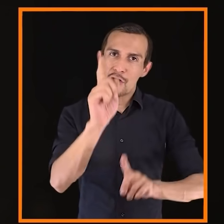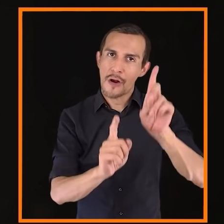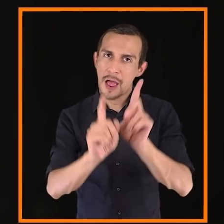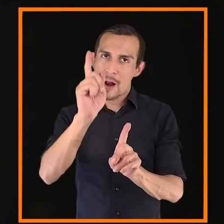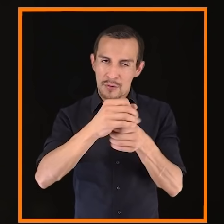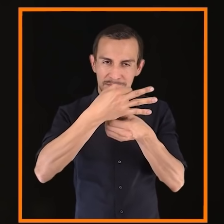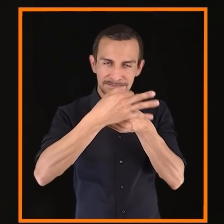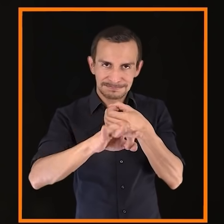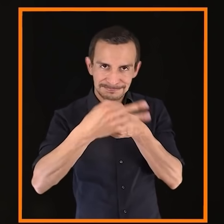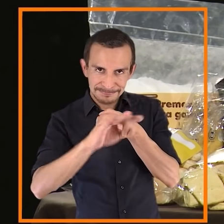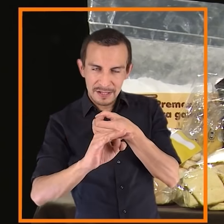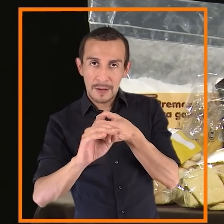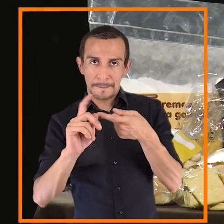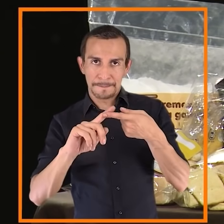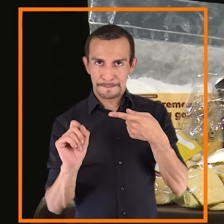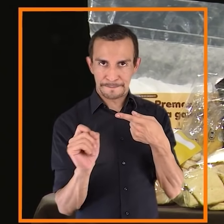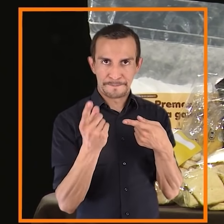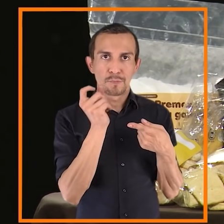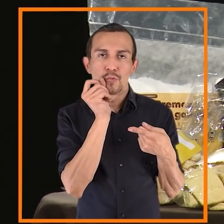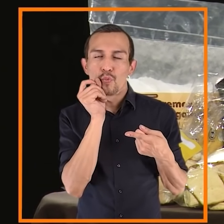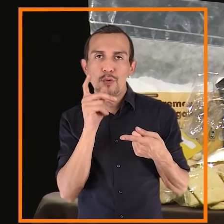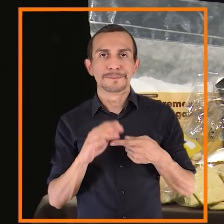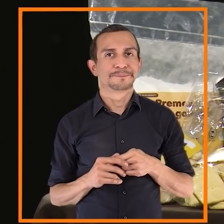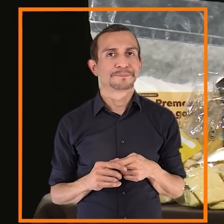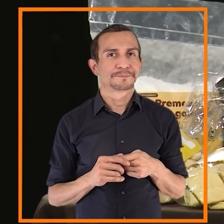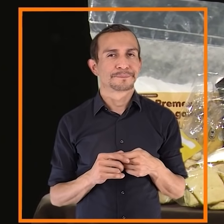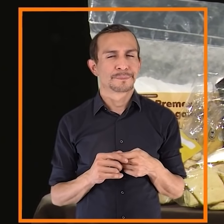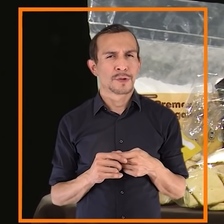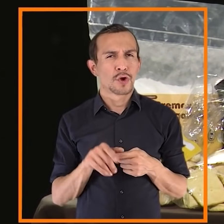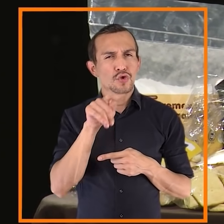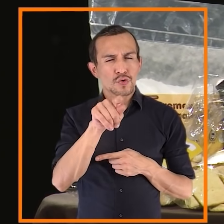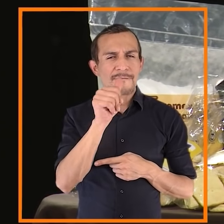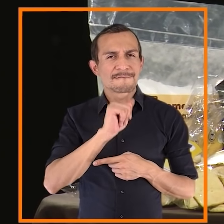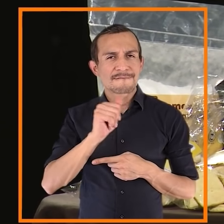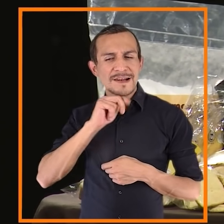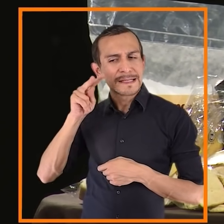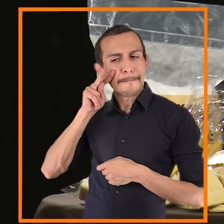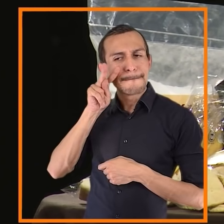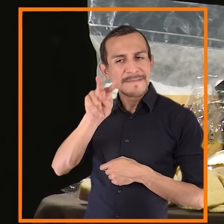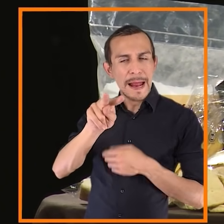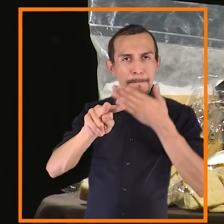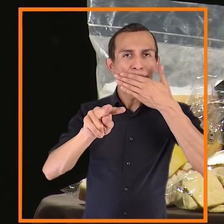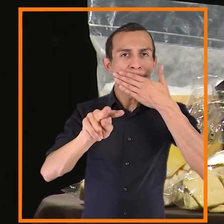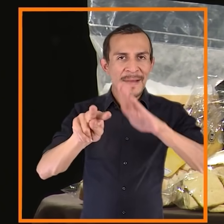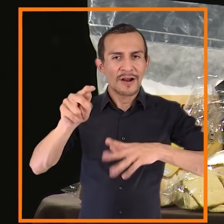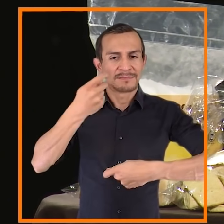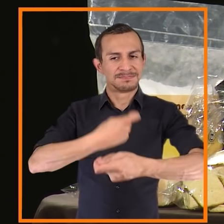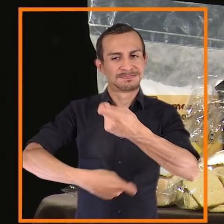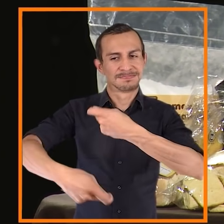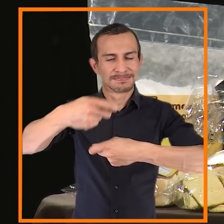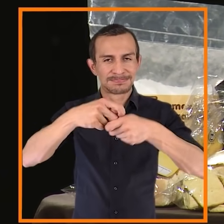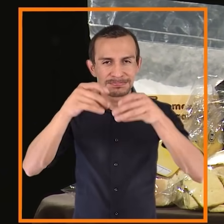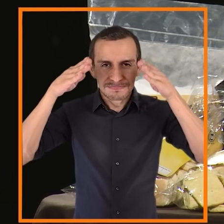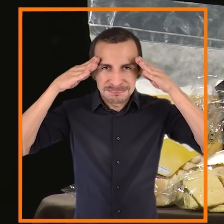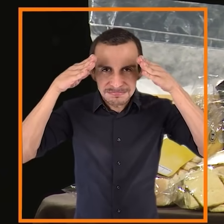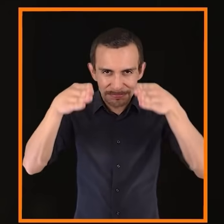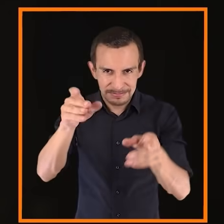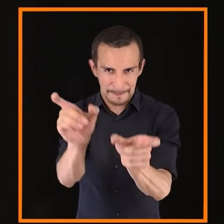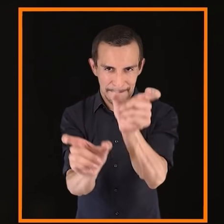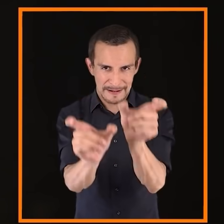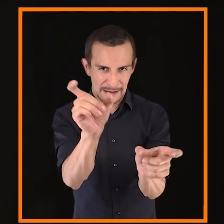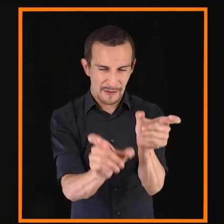contribuir con algunos consejos. Uno de ellos es que dimensiones mejor el mercado